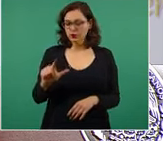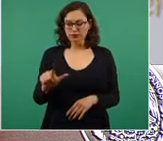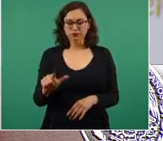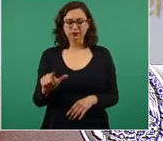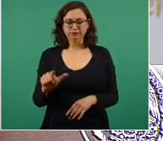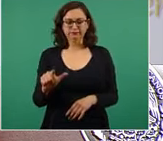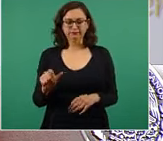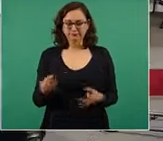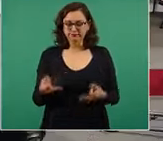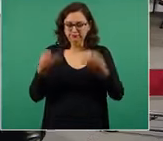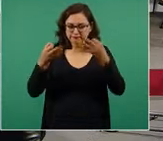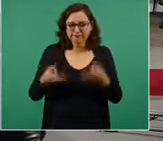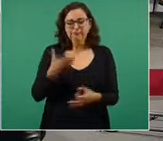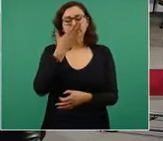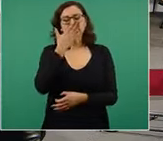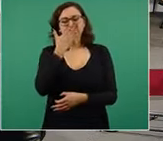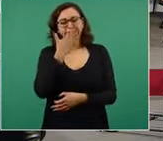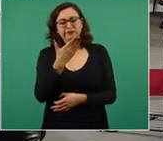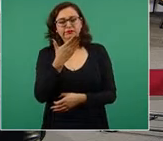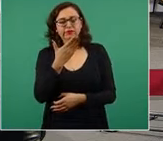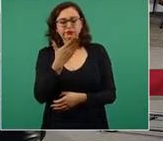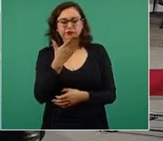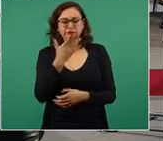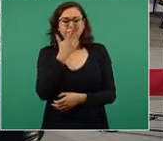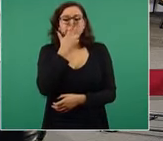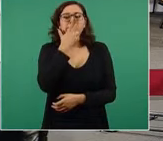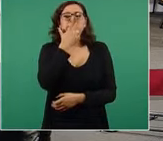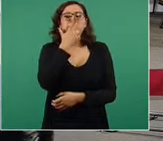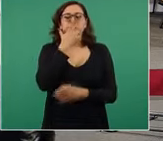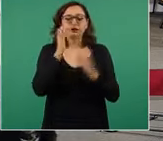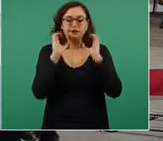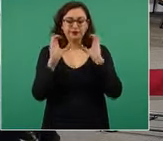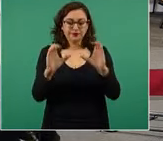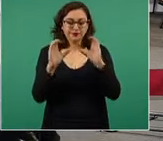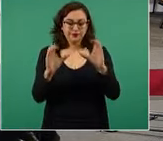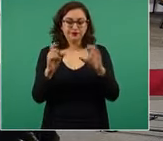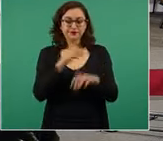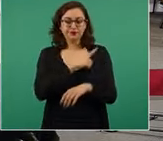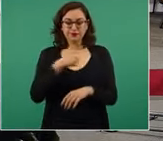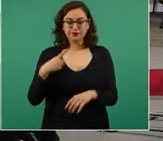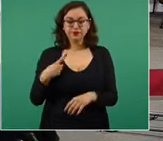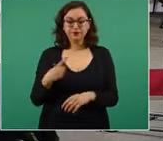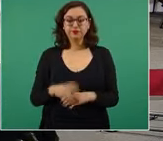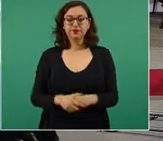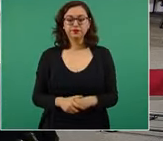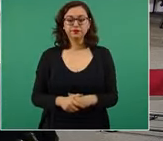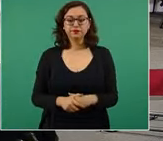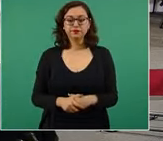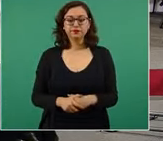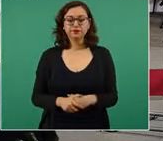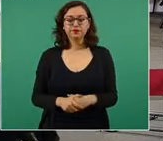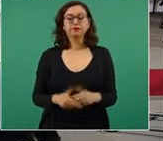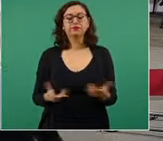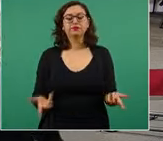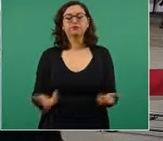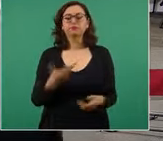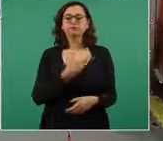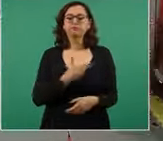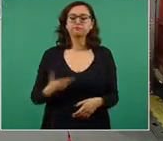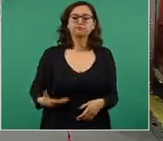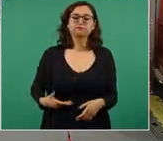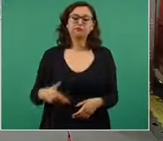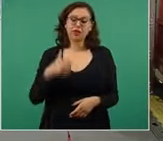la que tenemos que preservar. Bien, presidente. Aprovechando la presencia del secretario de